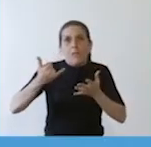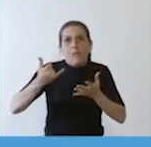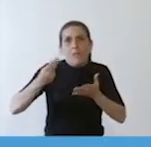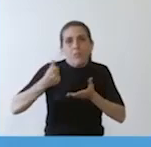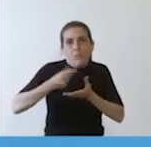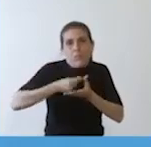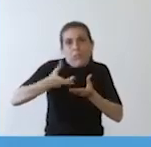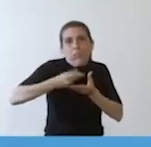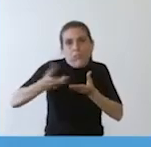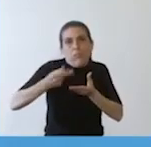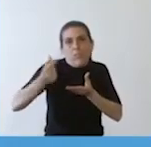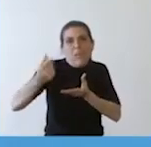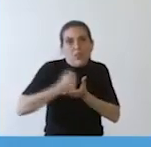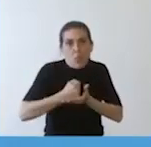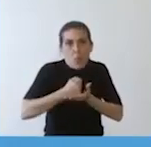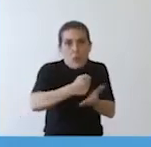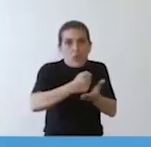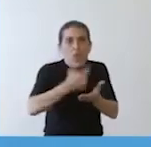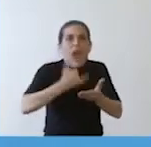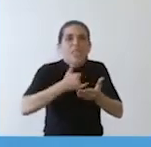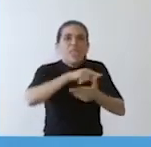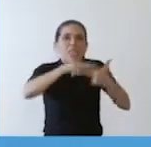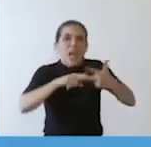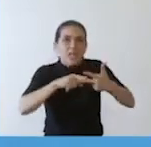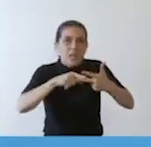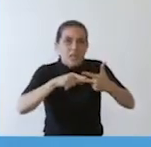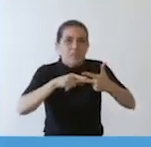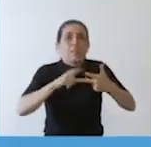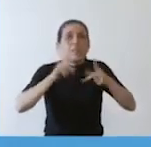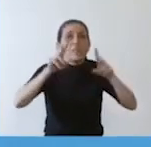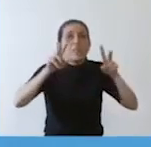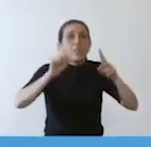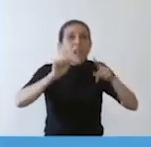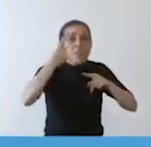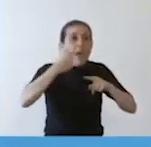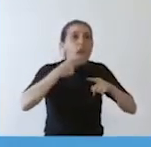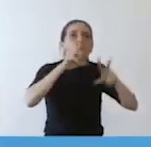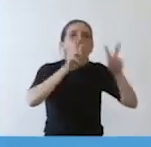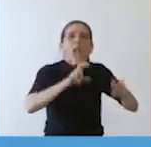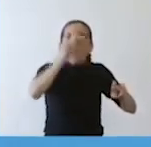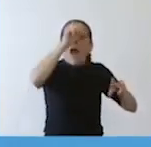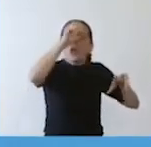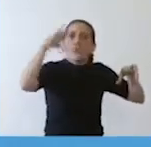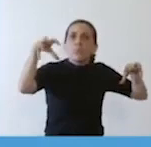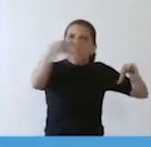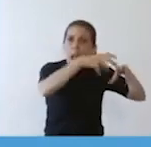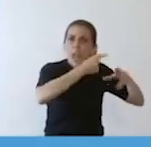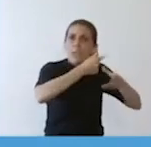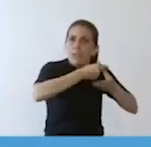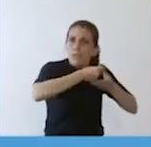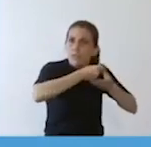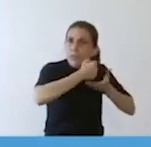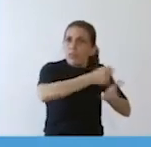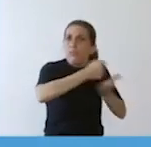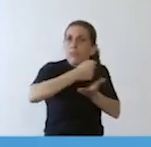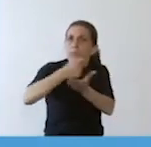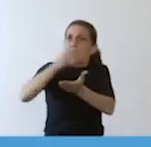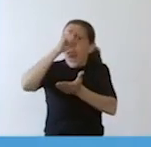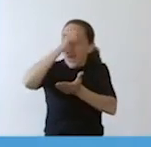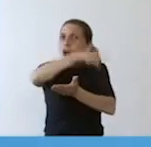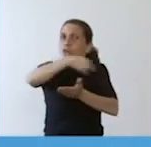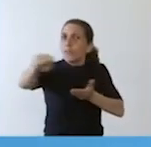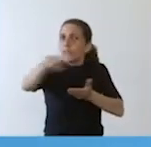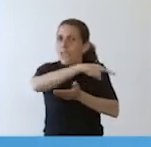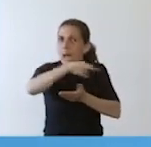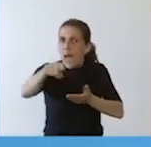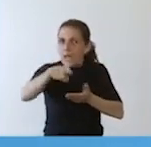sentido se divide en 3 grandes ejes, lo que es el equipamiento para la respuesta hospitalaria en relación a, digamos, cada uno,